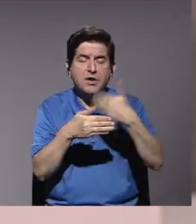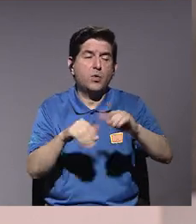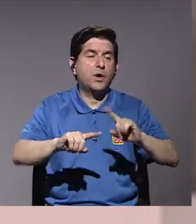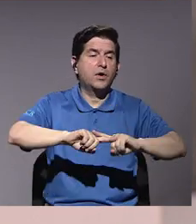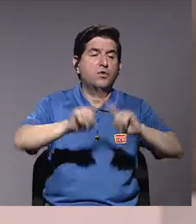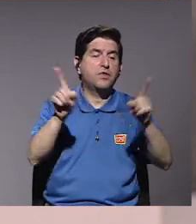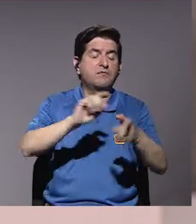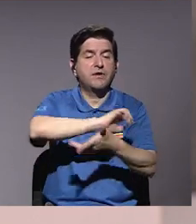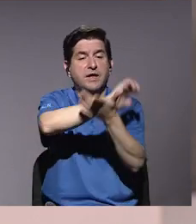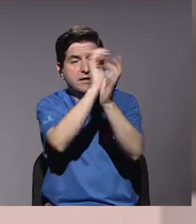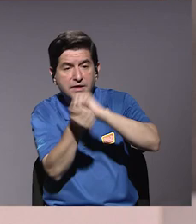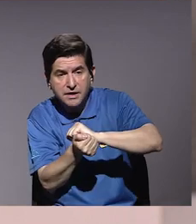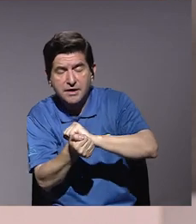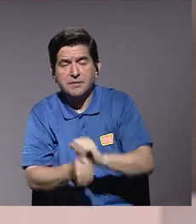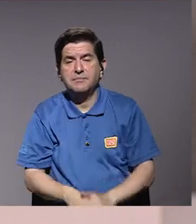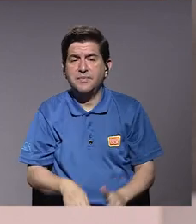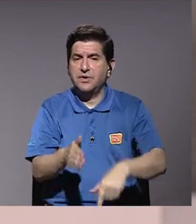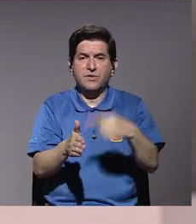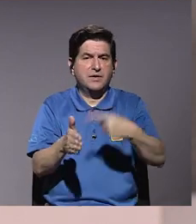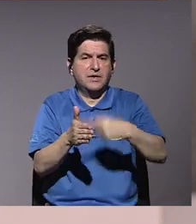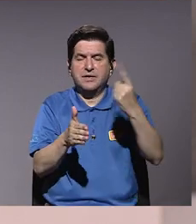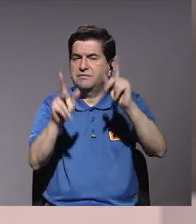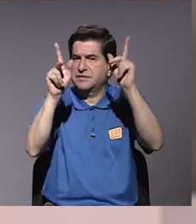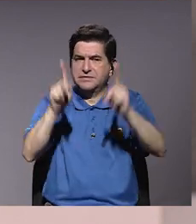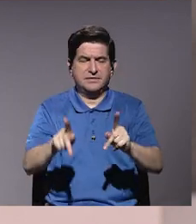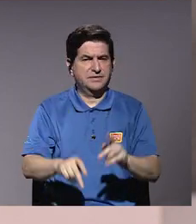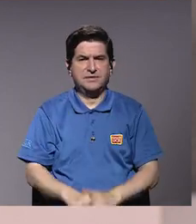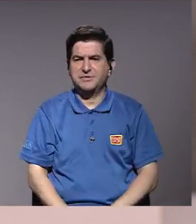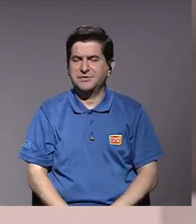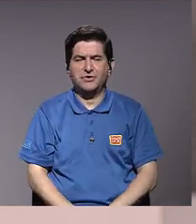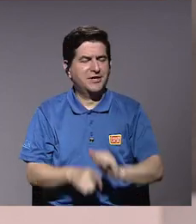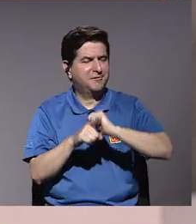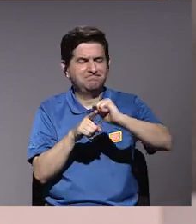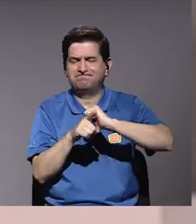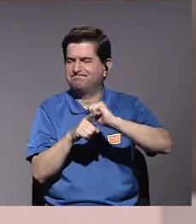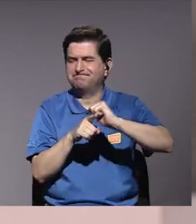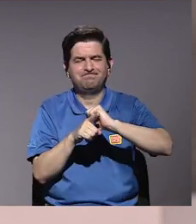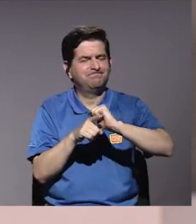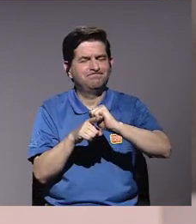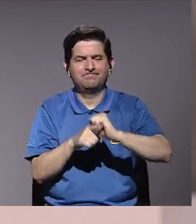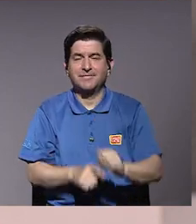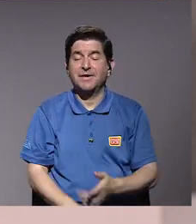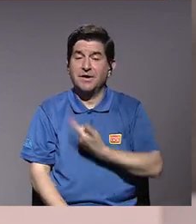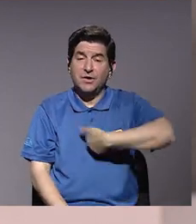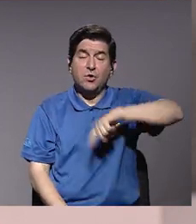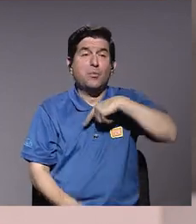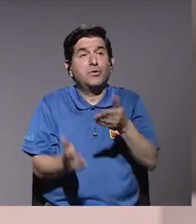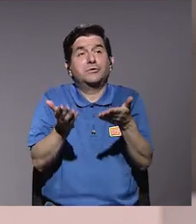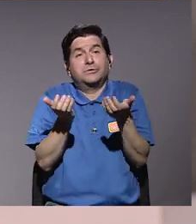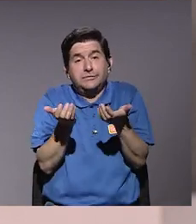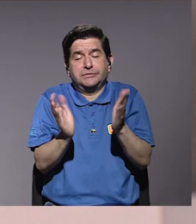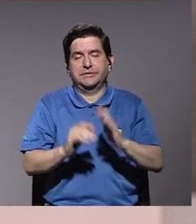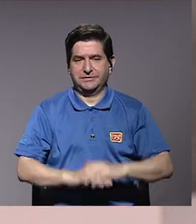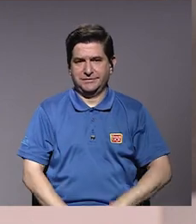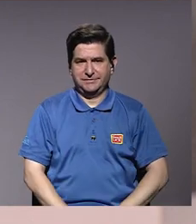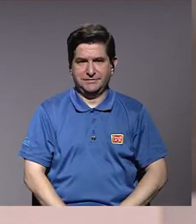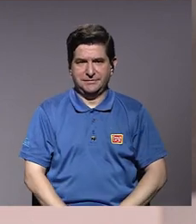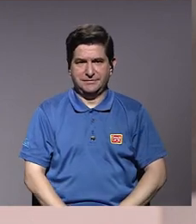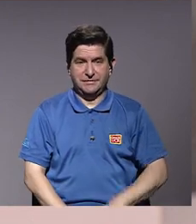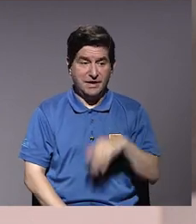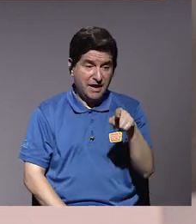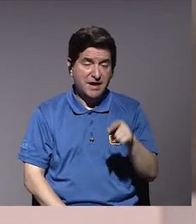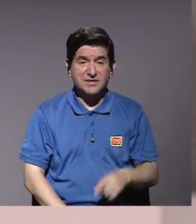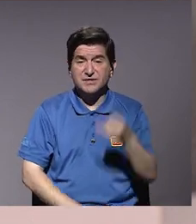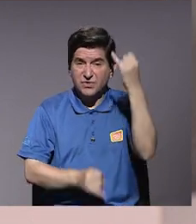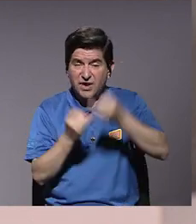y luego en otro lugar y luego en otro y tal vez a veces no son también capacitadas como nosotros desearíamos, ¿verdad? Y